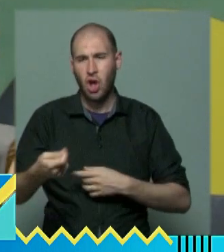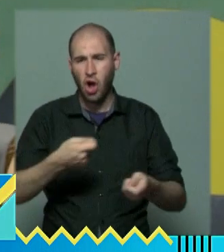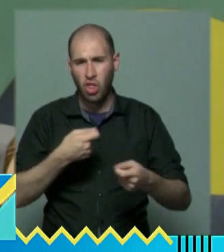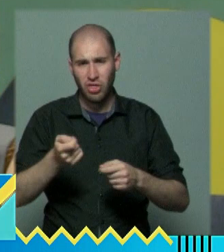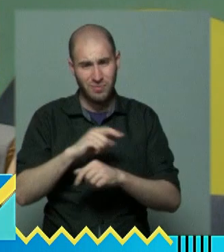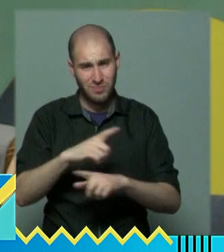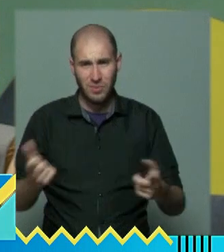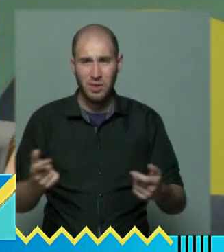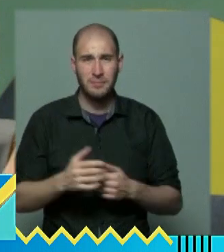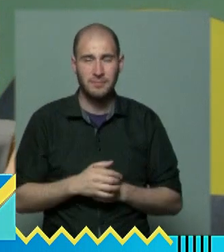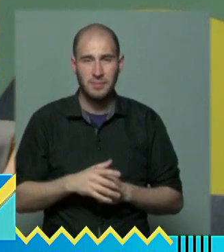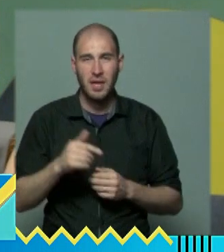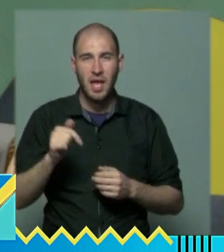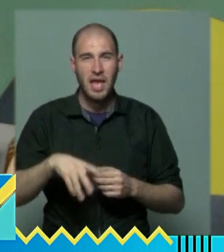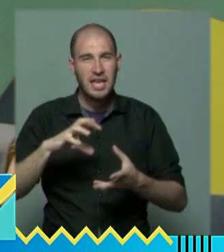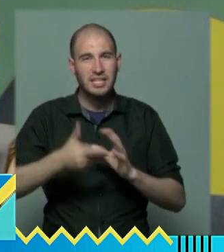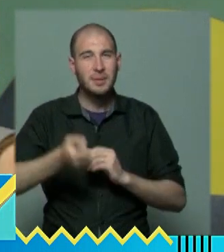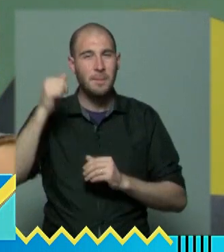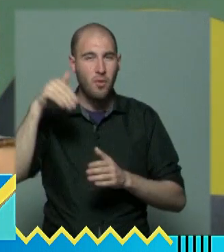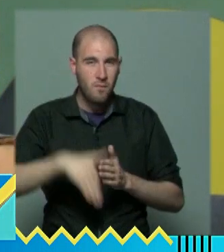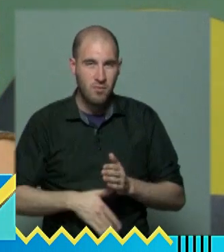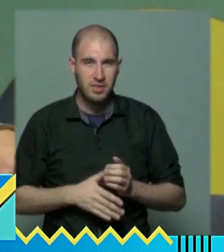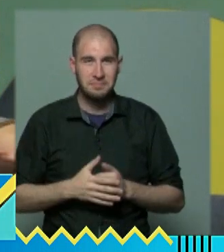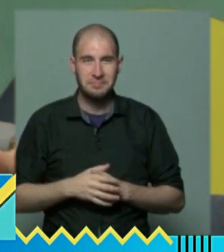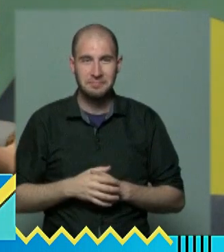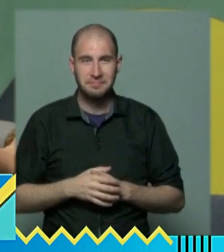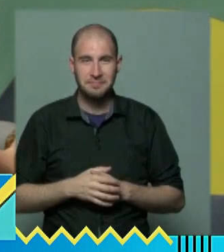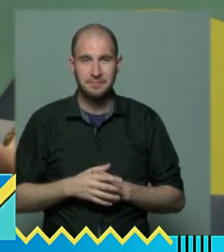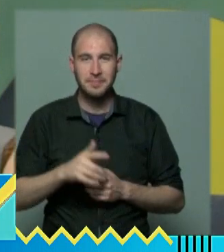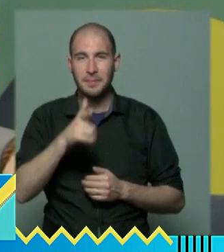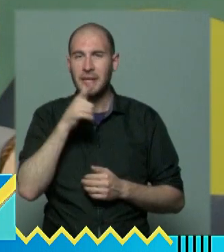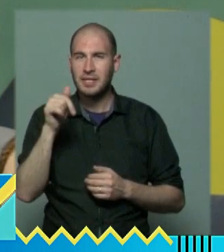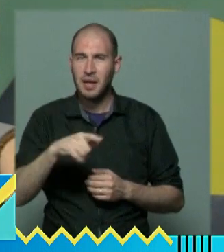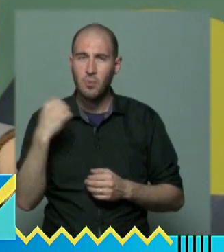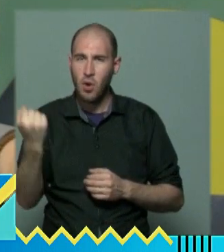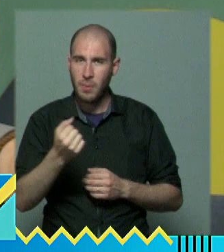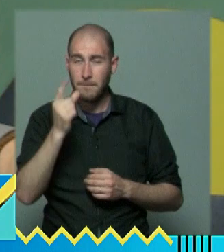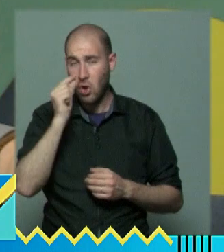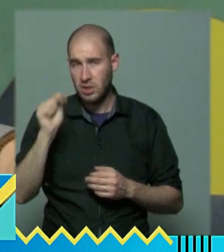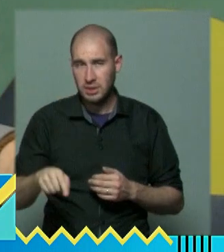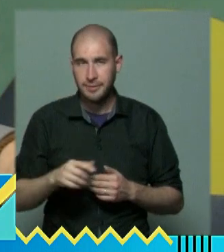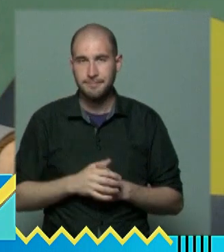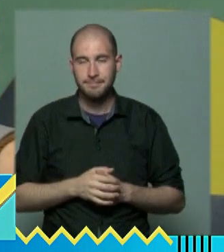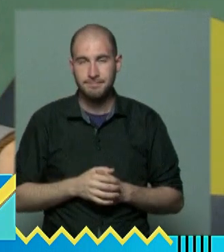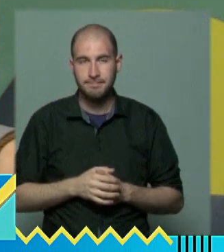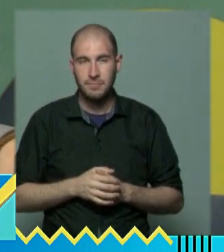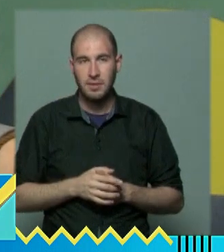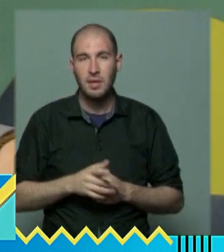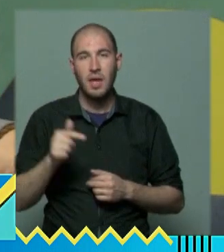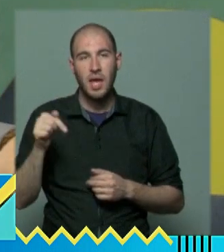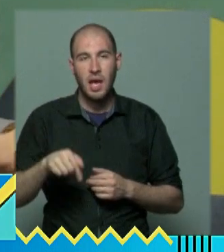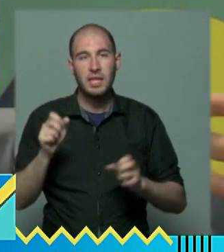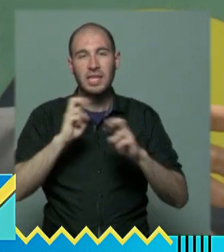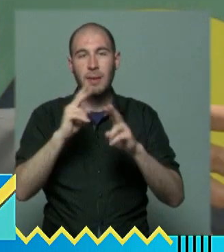algunas cuestiones generaron una crisis muy profunda. Entonces, creo que es principalmente política. Estamos en una